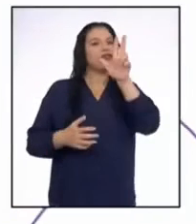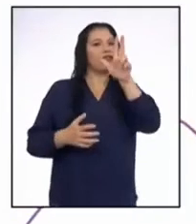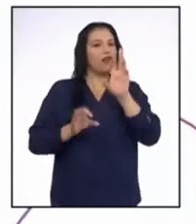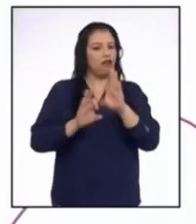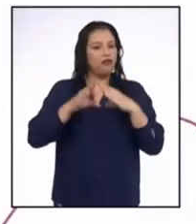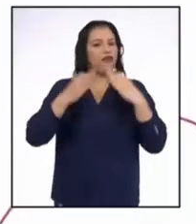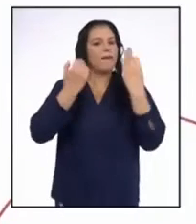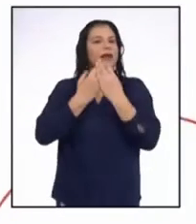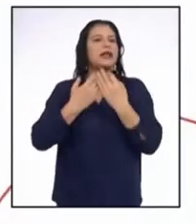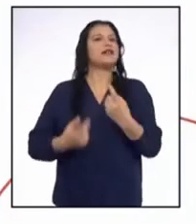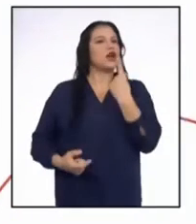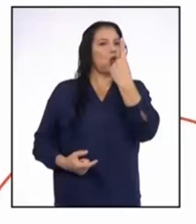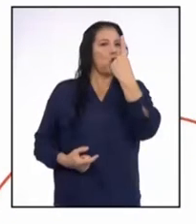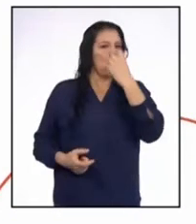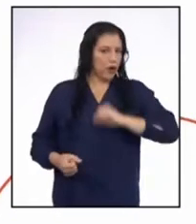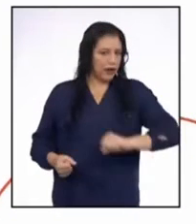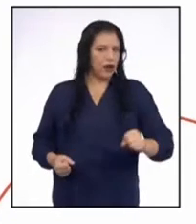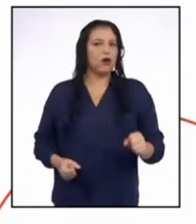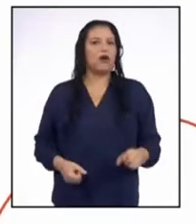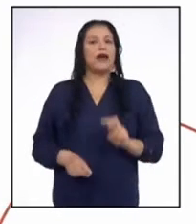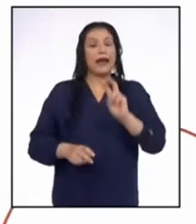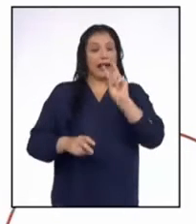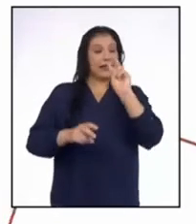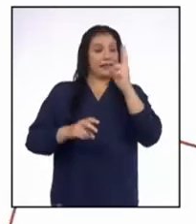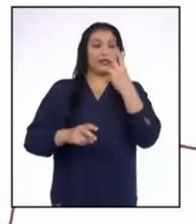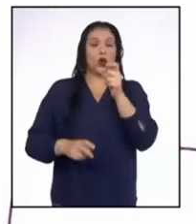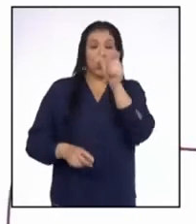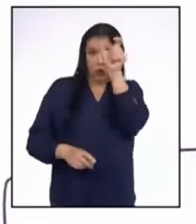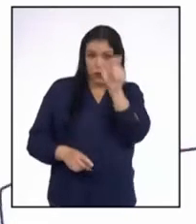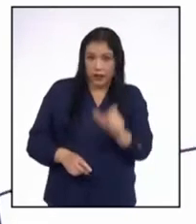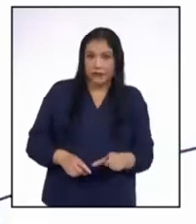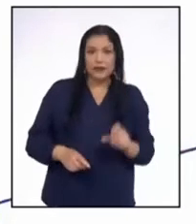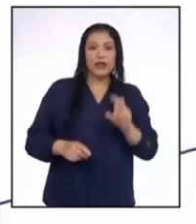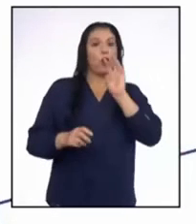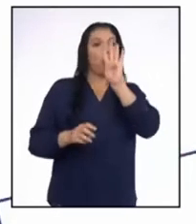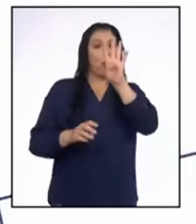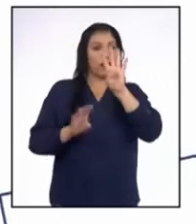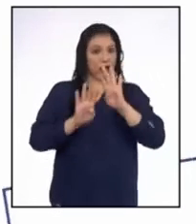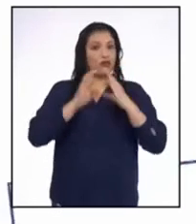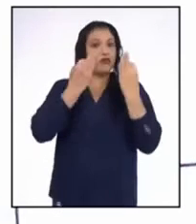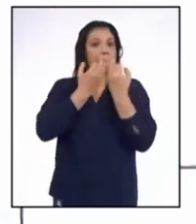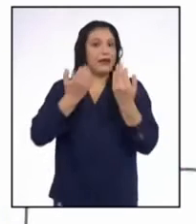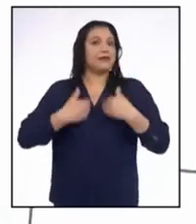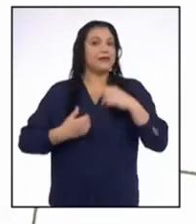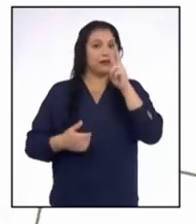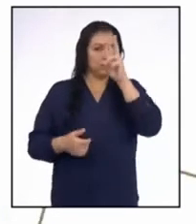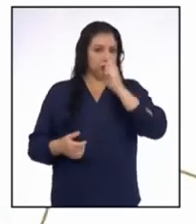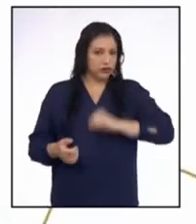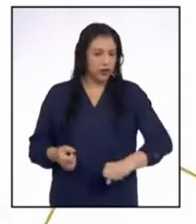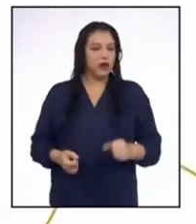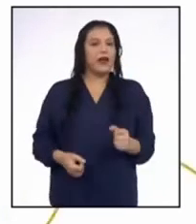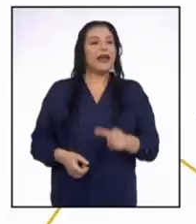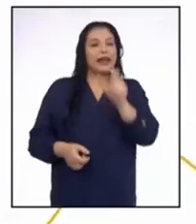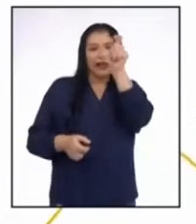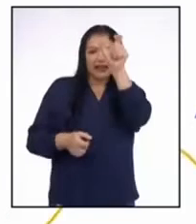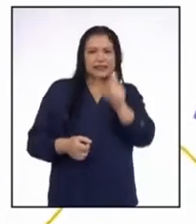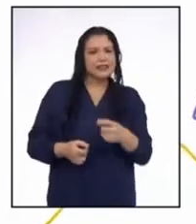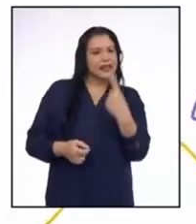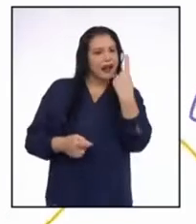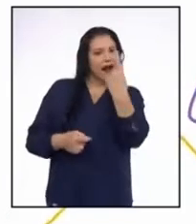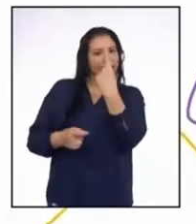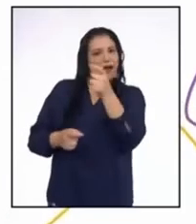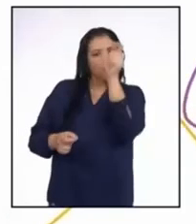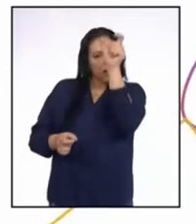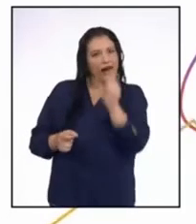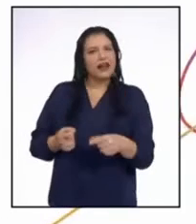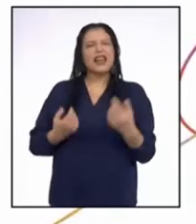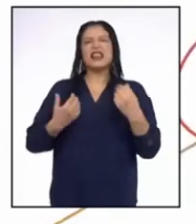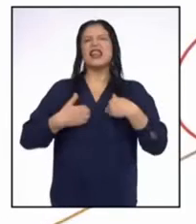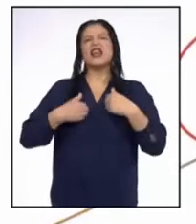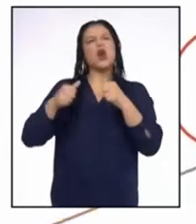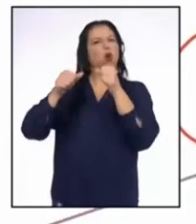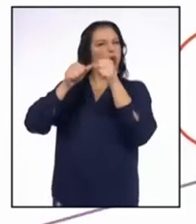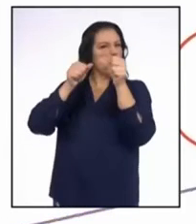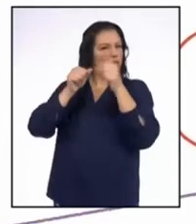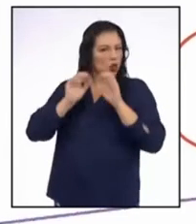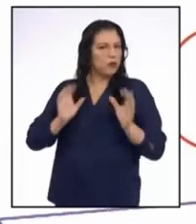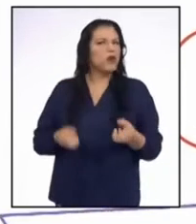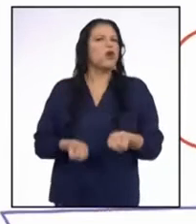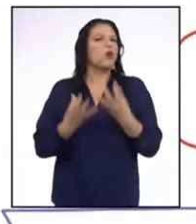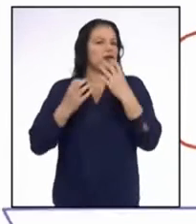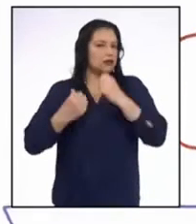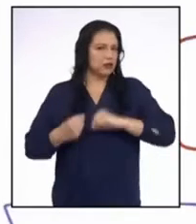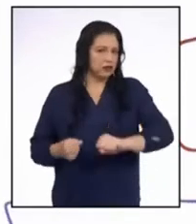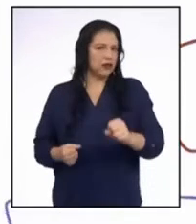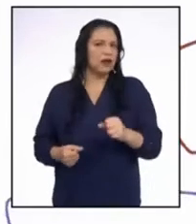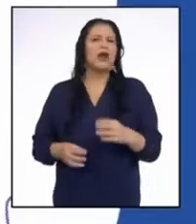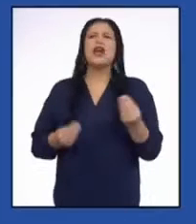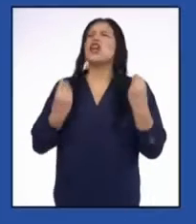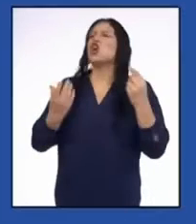tienen un único hijo. La segunda barra muestra que 4 familias tienen 2 hijos y así cada barra representa un valor. ¿Y cómo